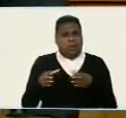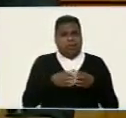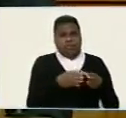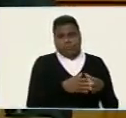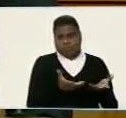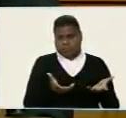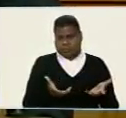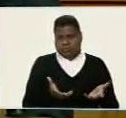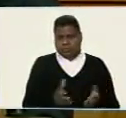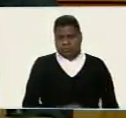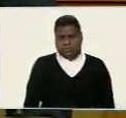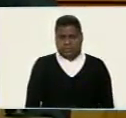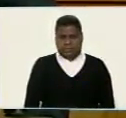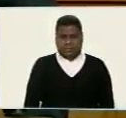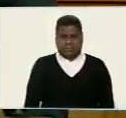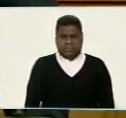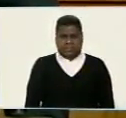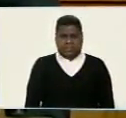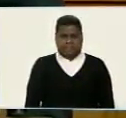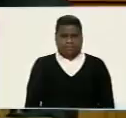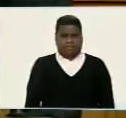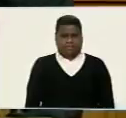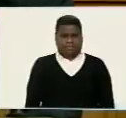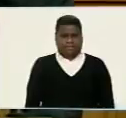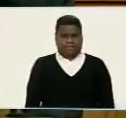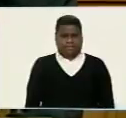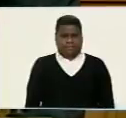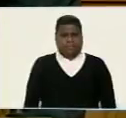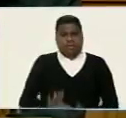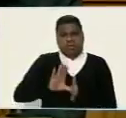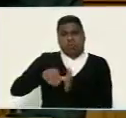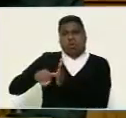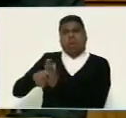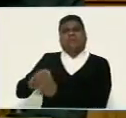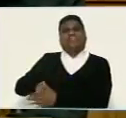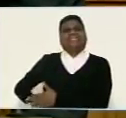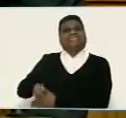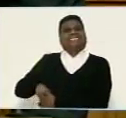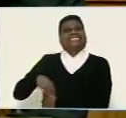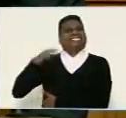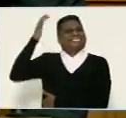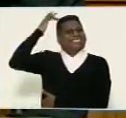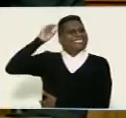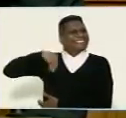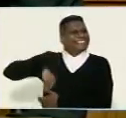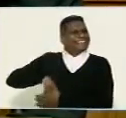ta, y lo ponen en un cargo y termine robándose los plata del pueblo.